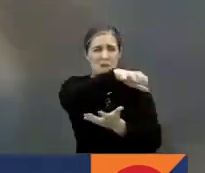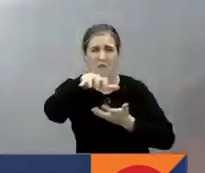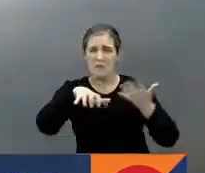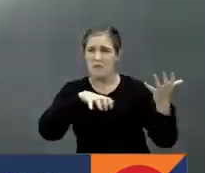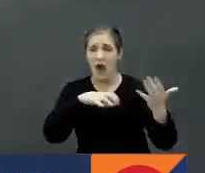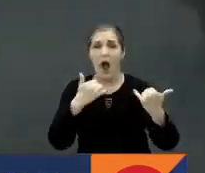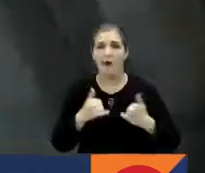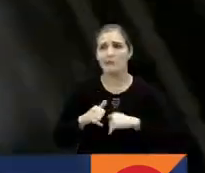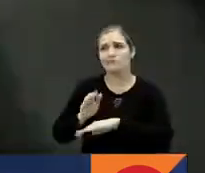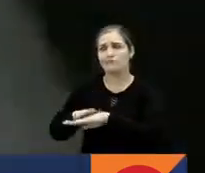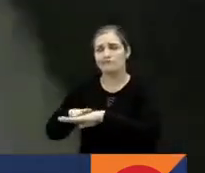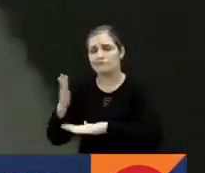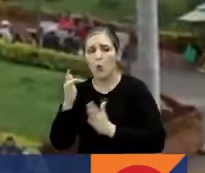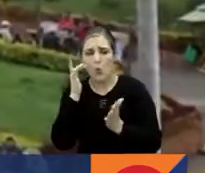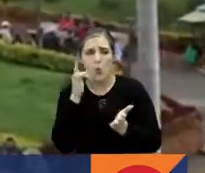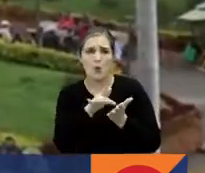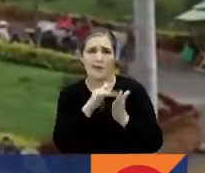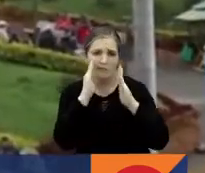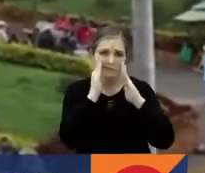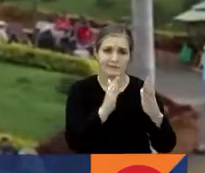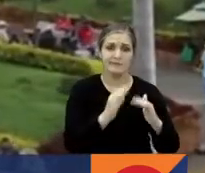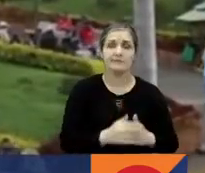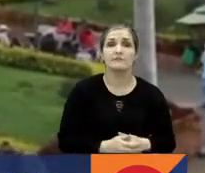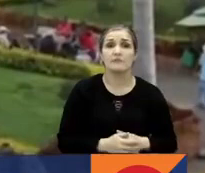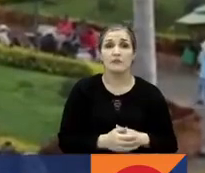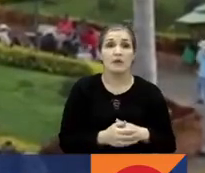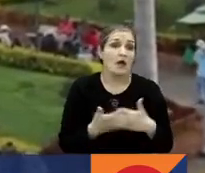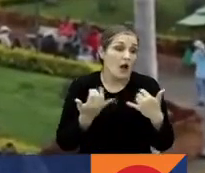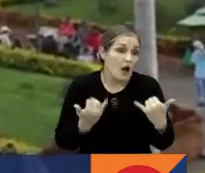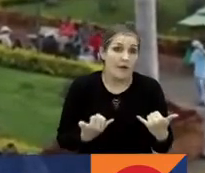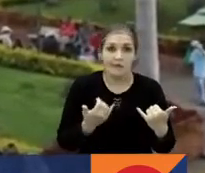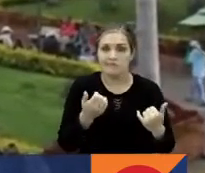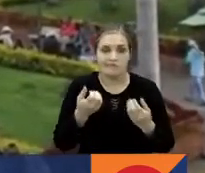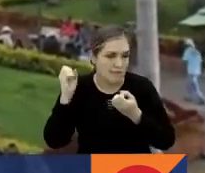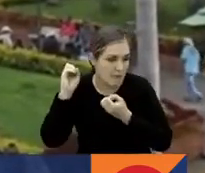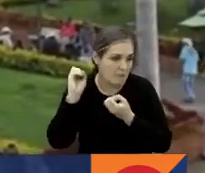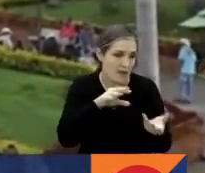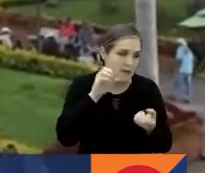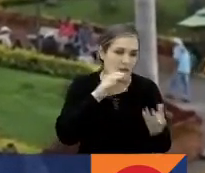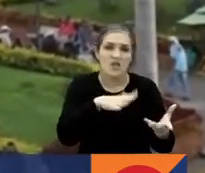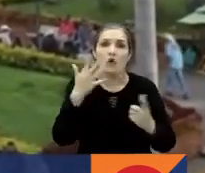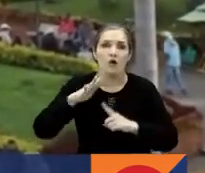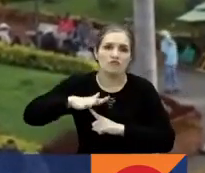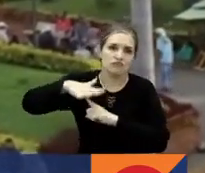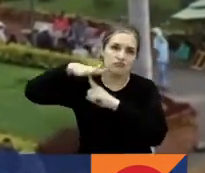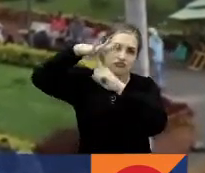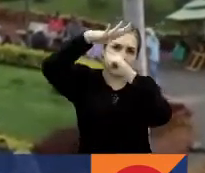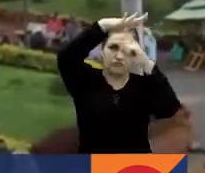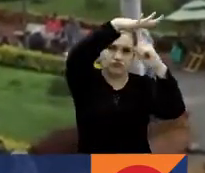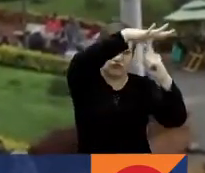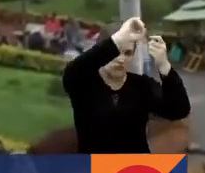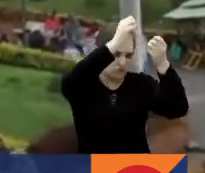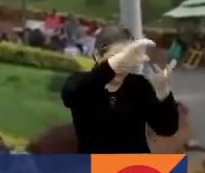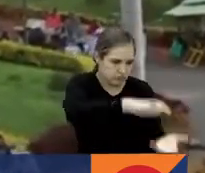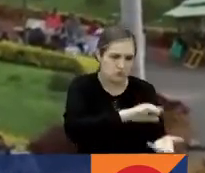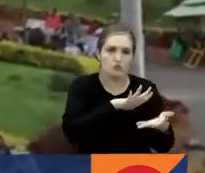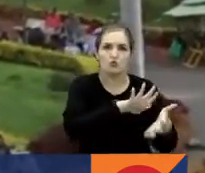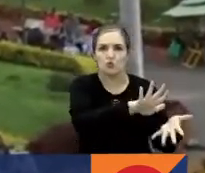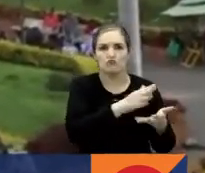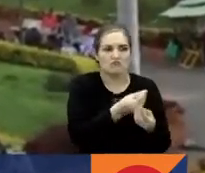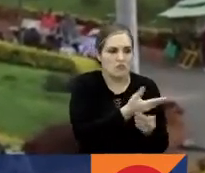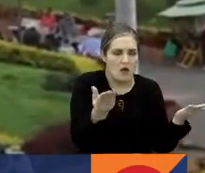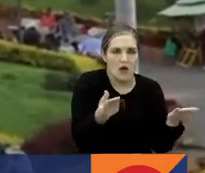pública en el municipio. Vamos a hacer el envío de las ayudas humanitarias vía aérea, también compañía de del secretario de Infraestructura